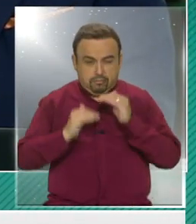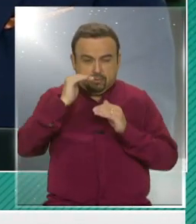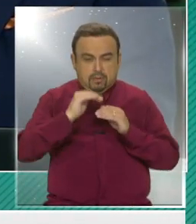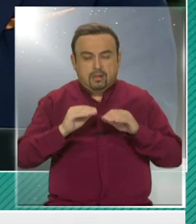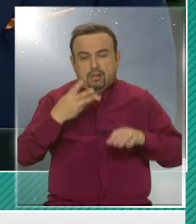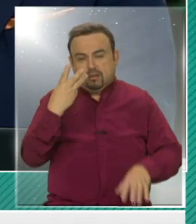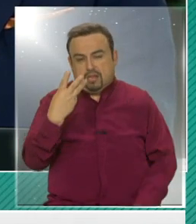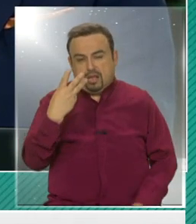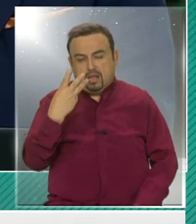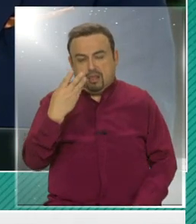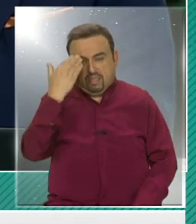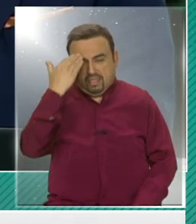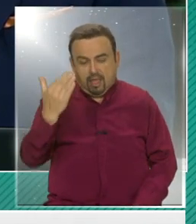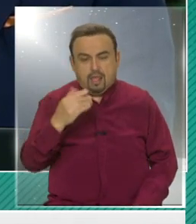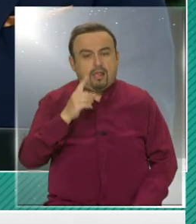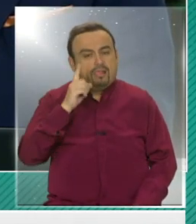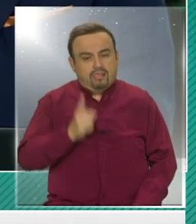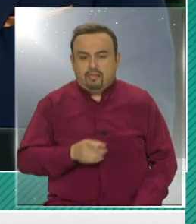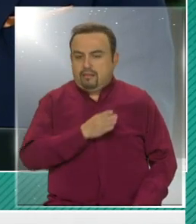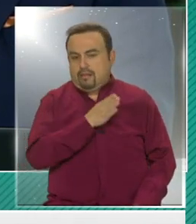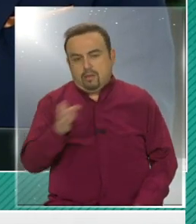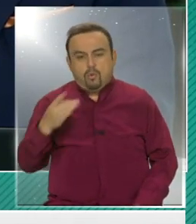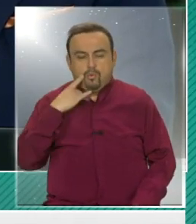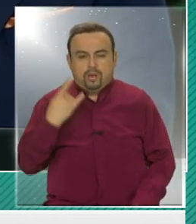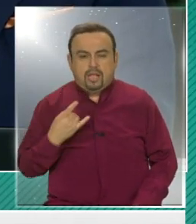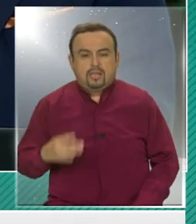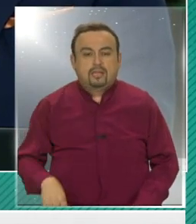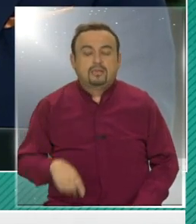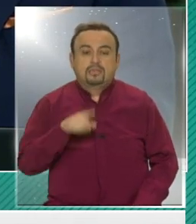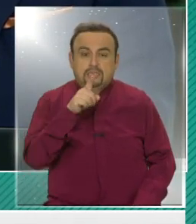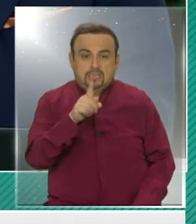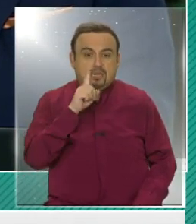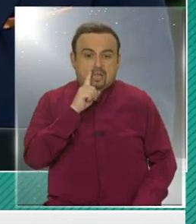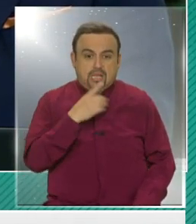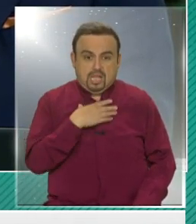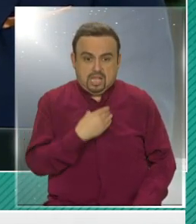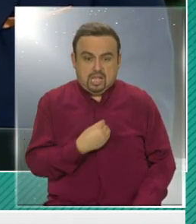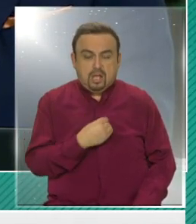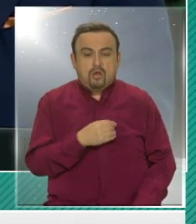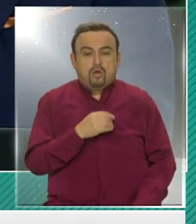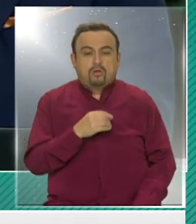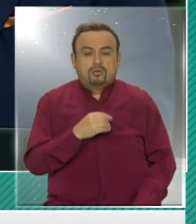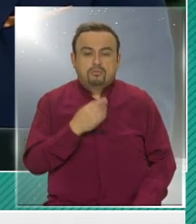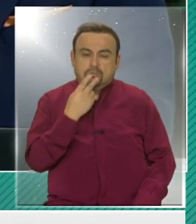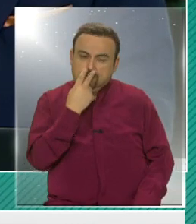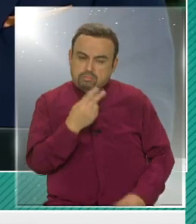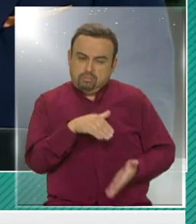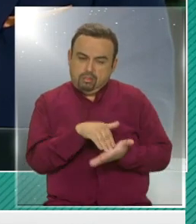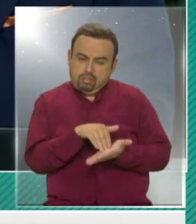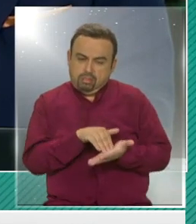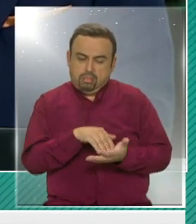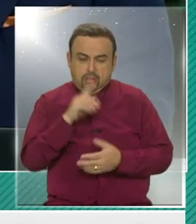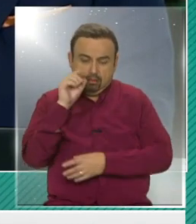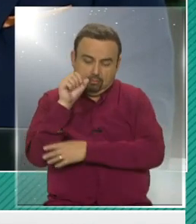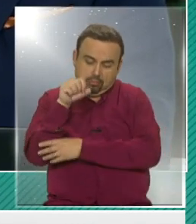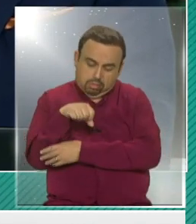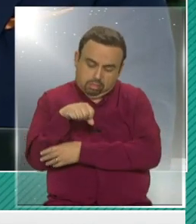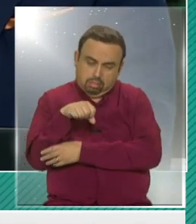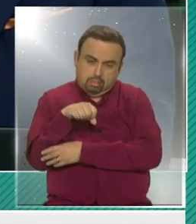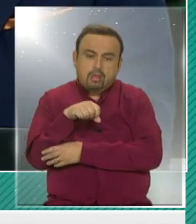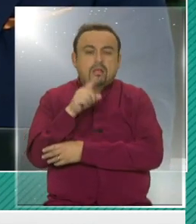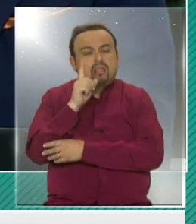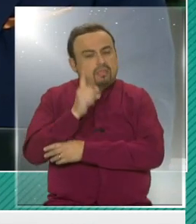por más de 33 días tiene que ir a urgencias ese que tiene un niño que está decaído que no levanta la cabeza también